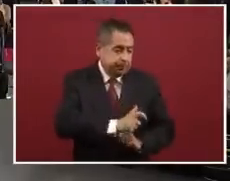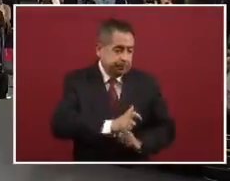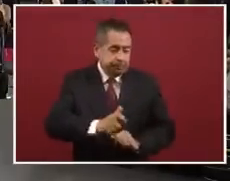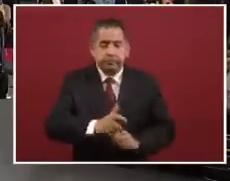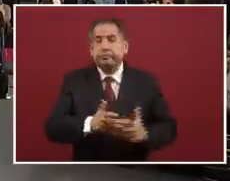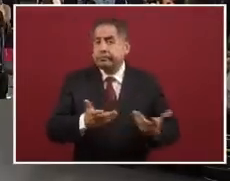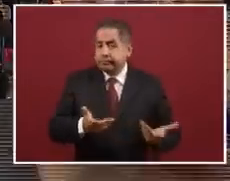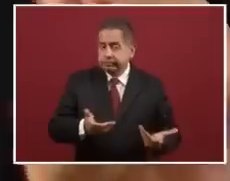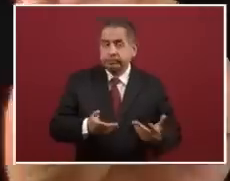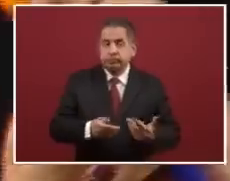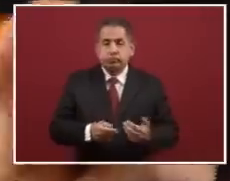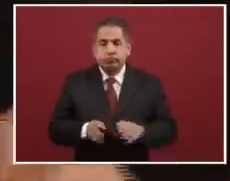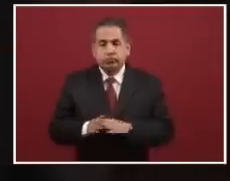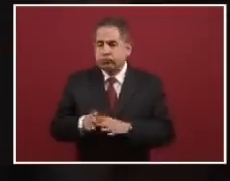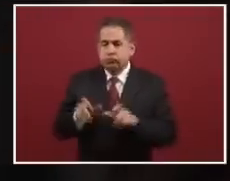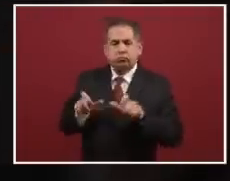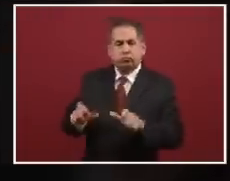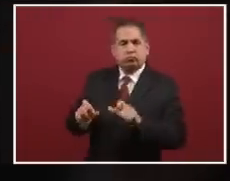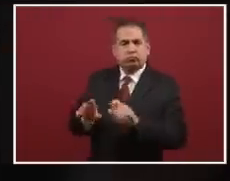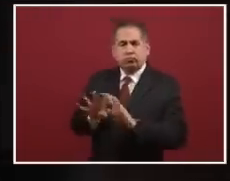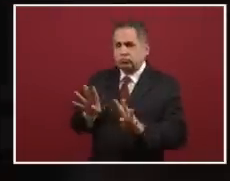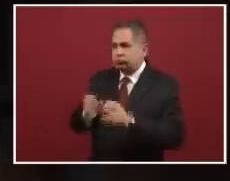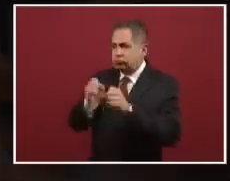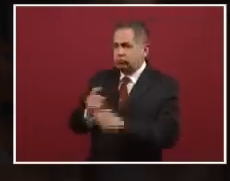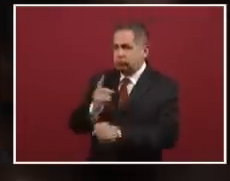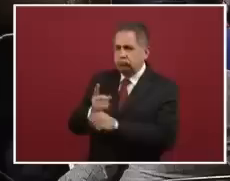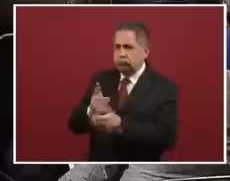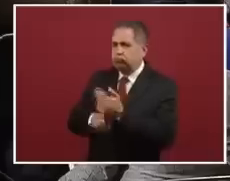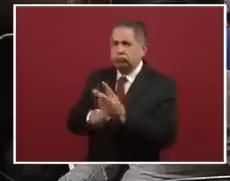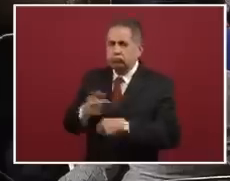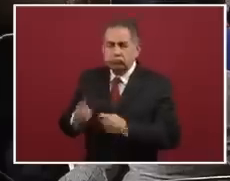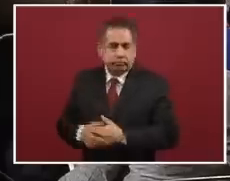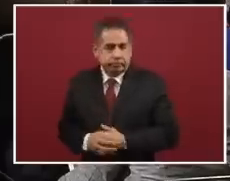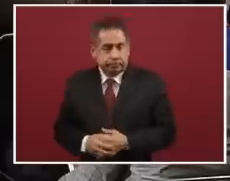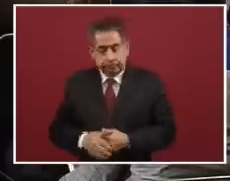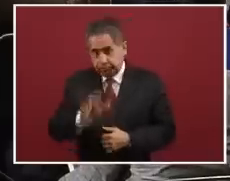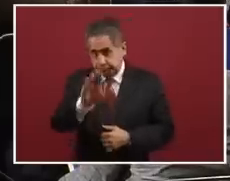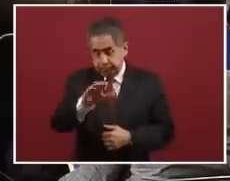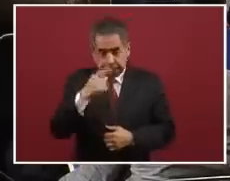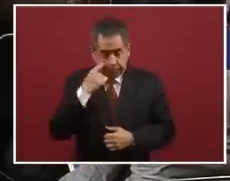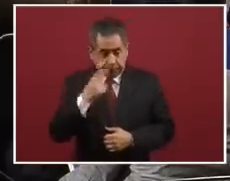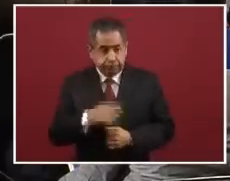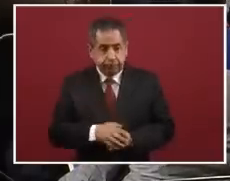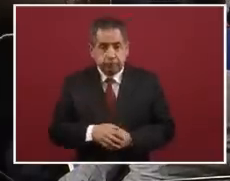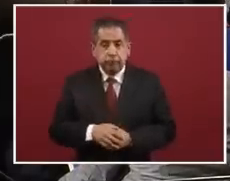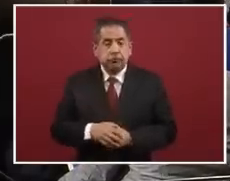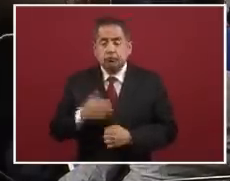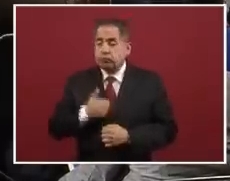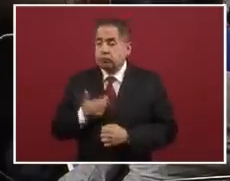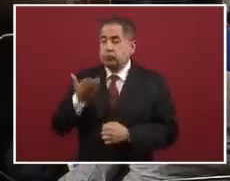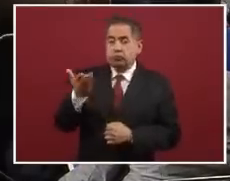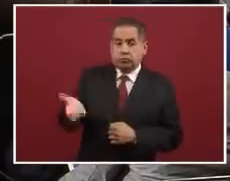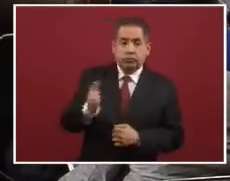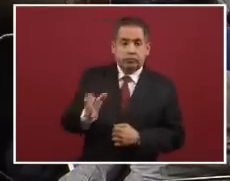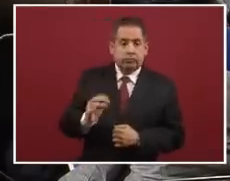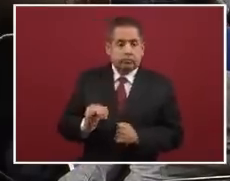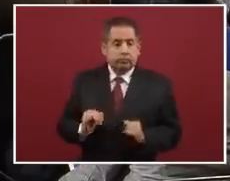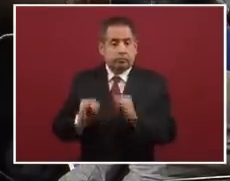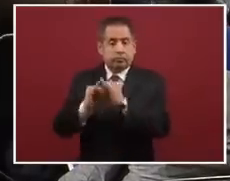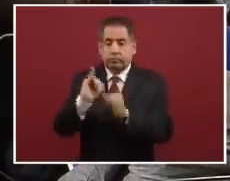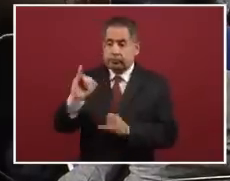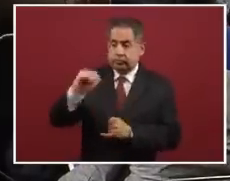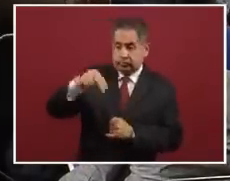va a actuar la Guardia Nacional en materia de seguridad? Gracias. En materia de seguridad le estamos pidiendo al Instituto Nacional de